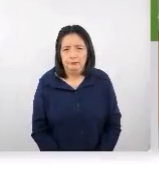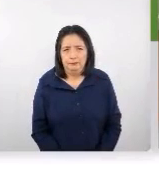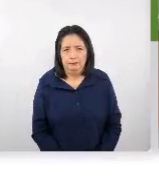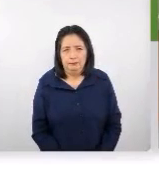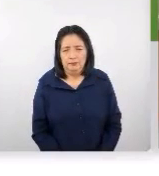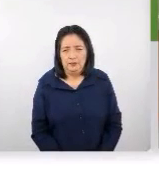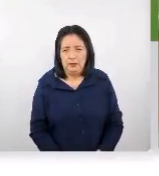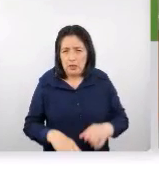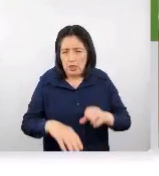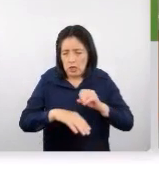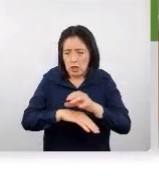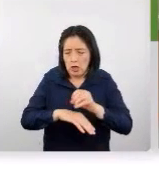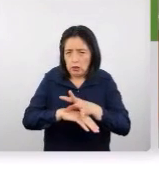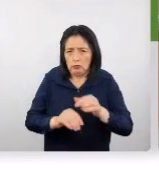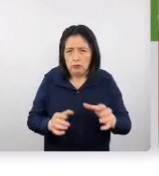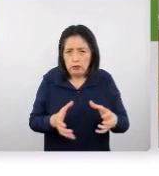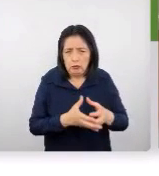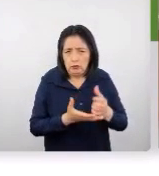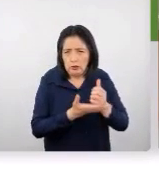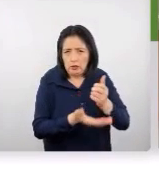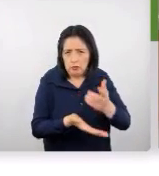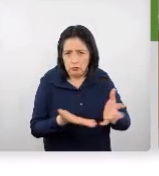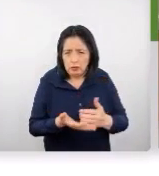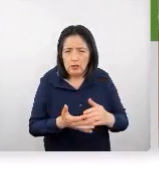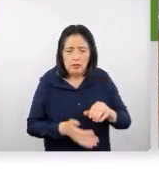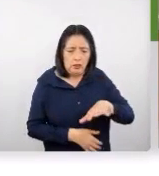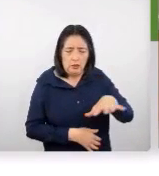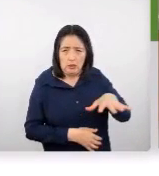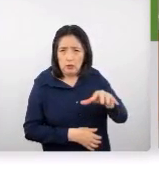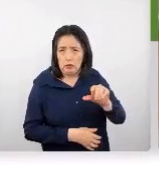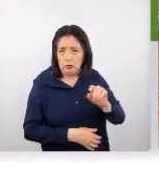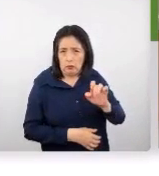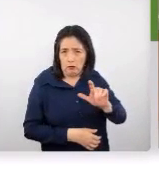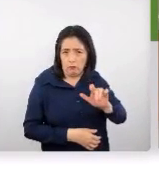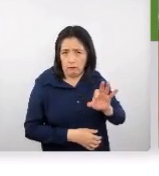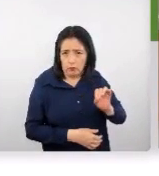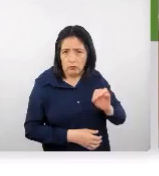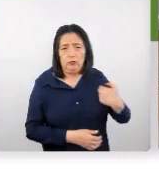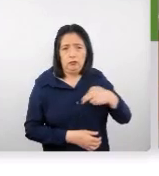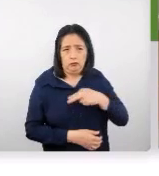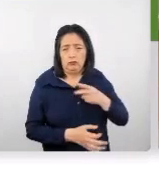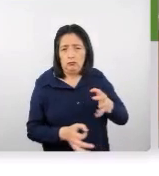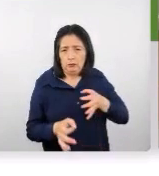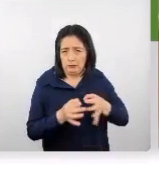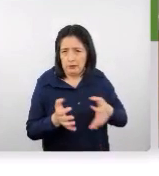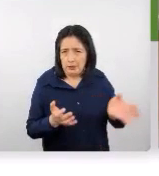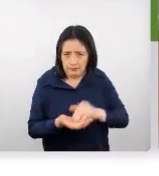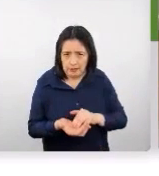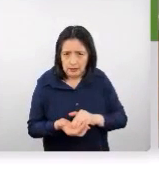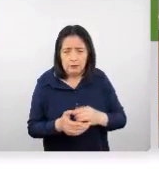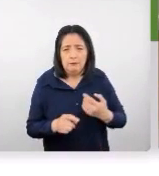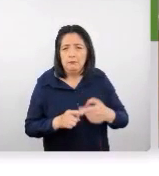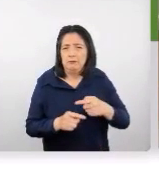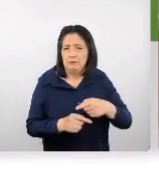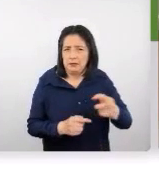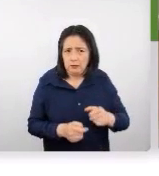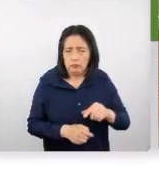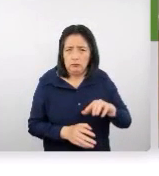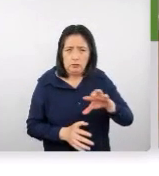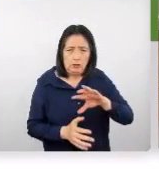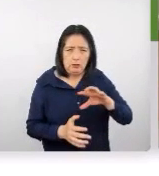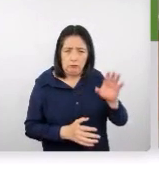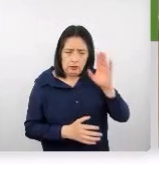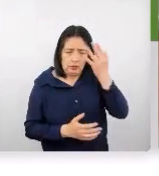El Consejo de Cooperación del Golfo, que es donde precisamente nosotros vamos a tener una mayor explicación, pero sobre todo Emiratos Árabes Unidos,